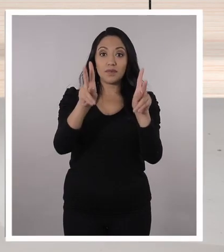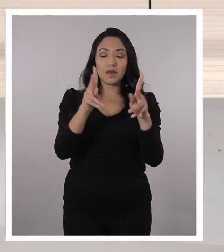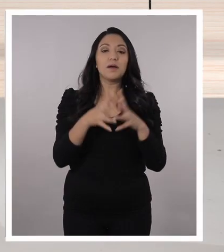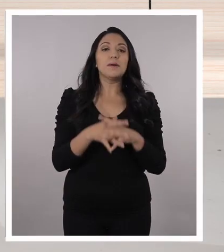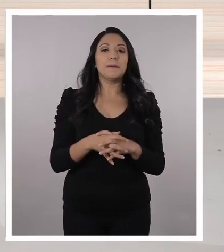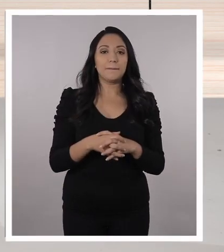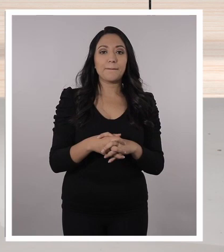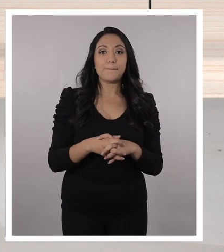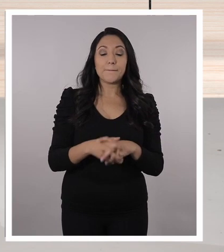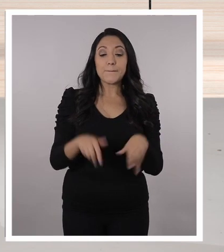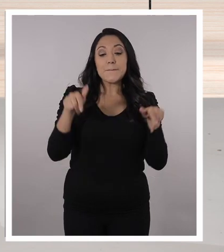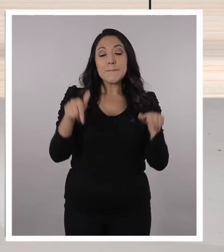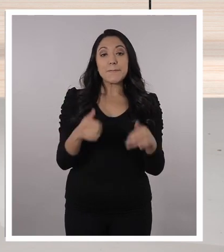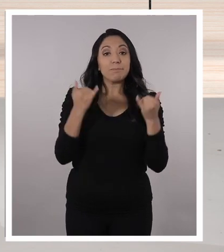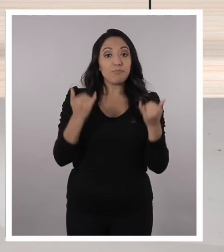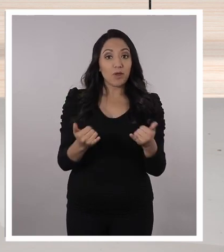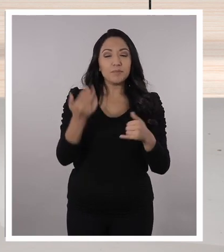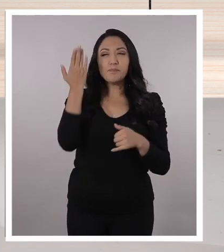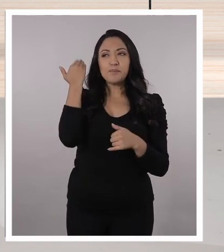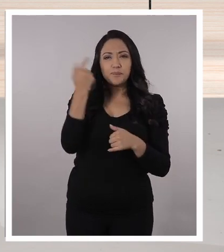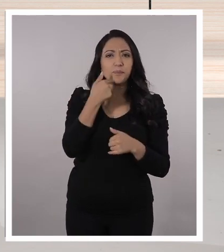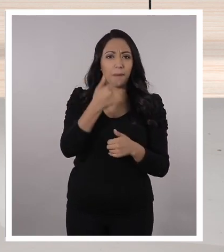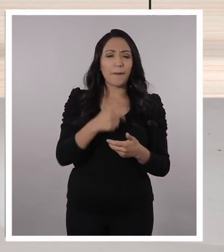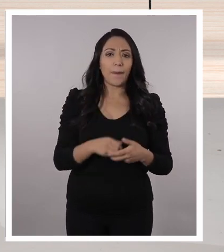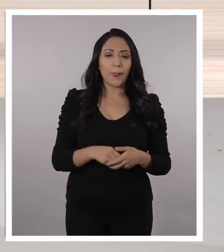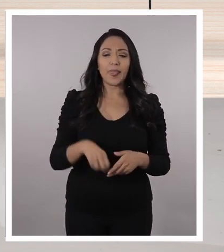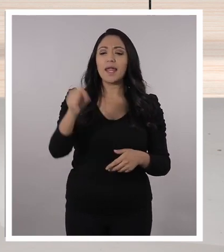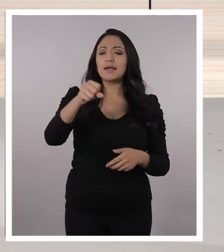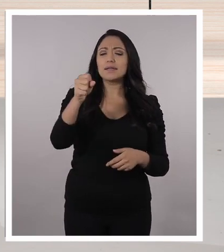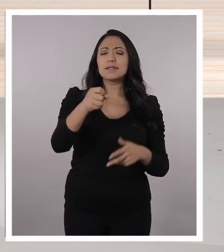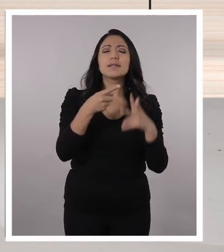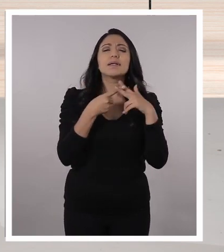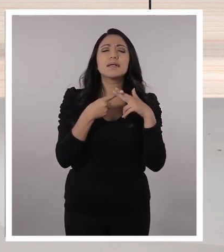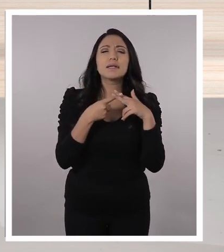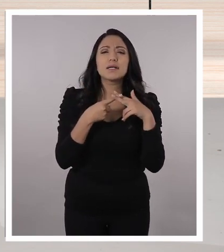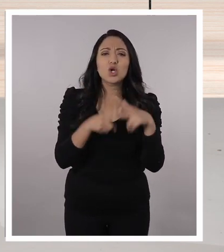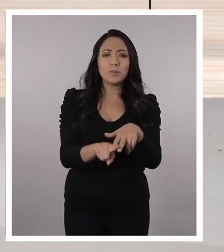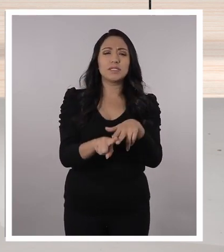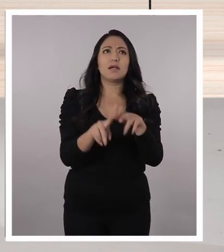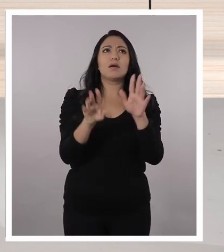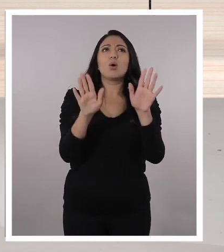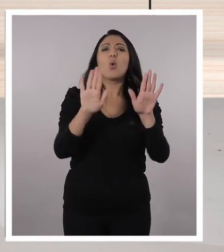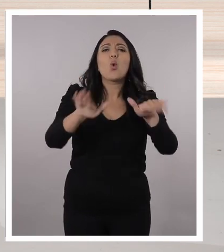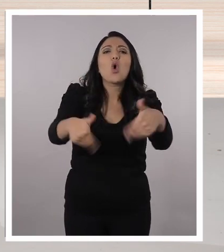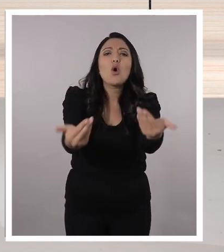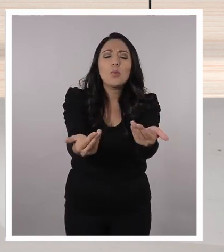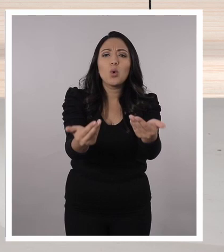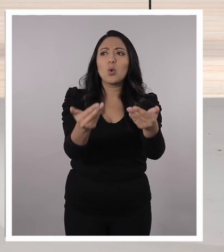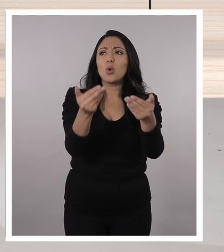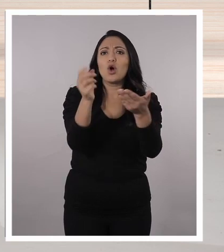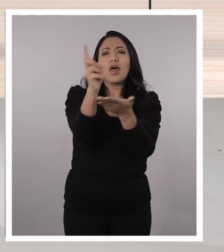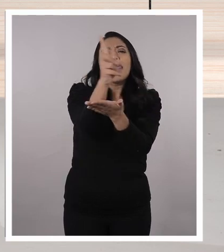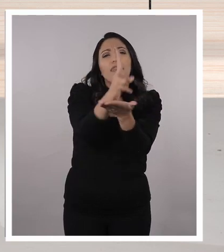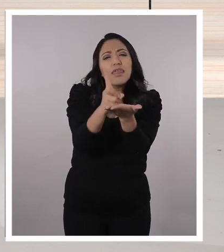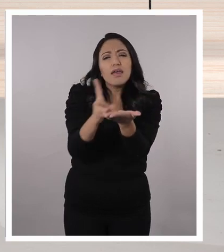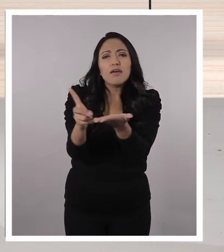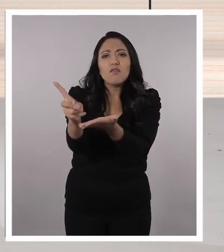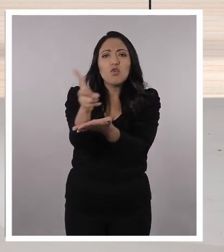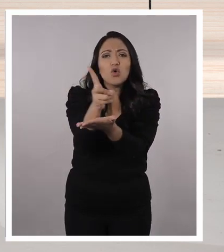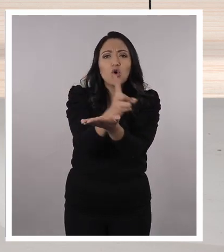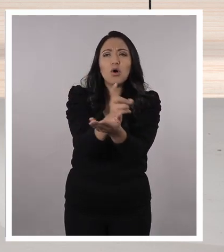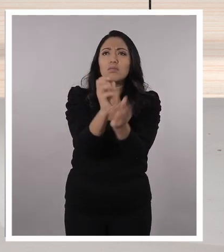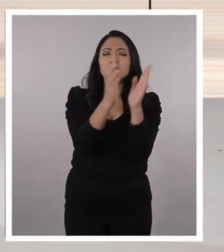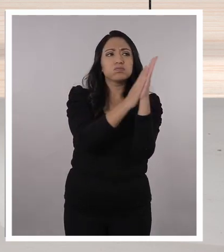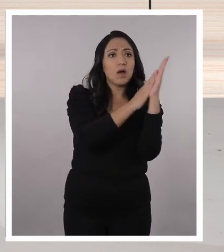Bueno chicos y chicas, el día de hoy, como dijimos hace un momento, ¿sí?, vamos a comenzar a saber cómo graficar, ¿no es